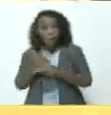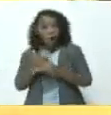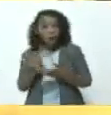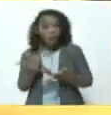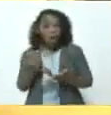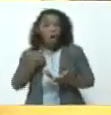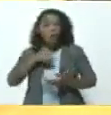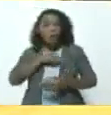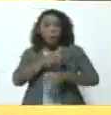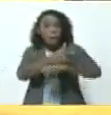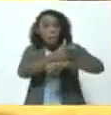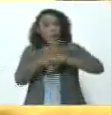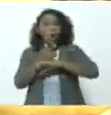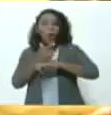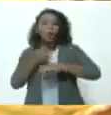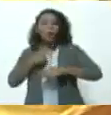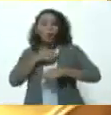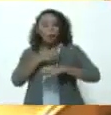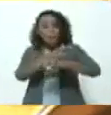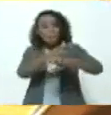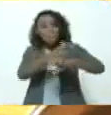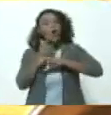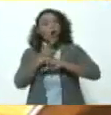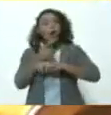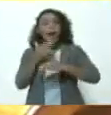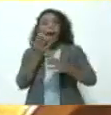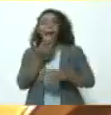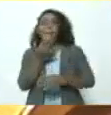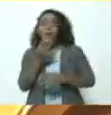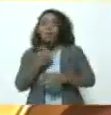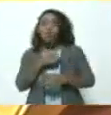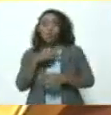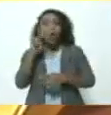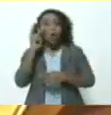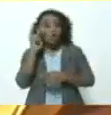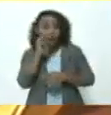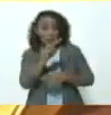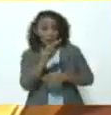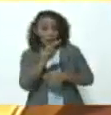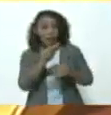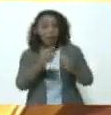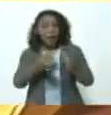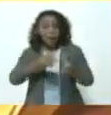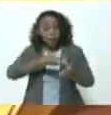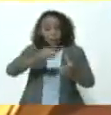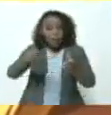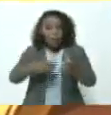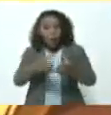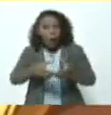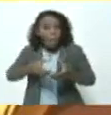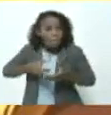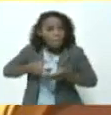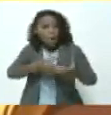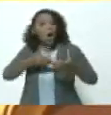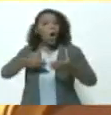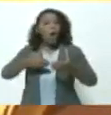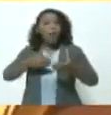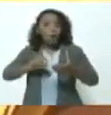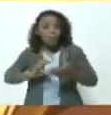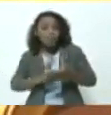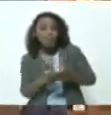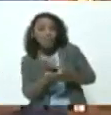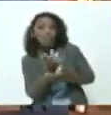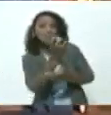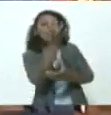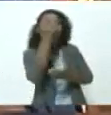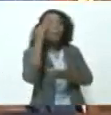Nuestros disparos, te insisto, nuestros cañonazos, por ejemplo. Tú vas a ver el cañón que suelta humo, hasta ves